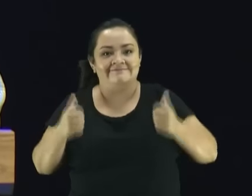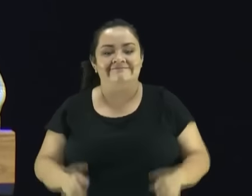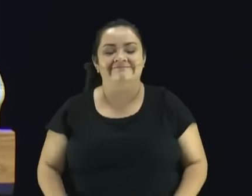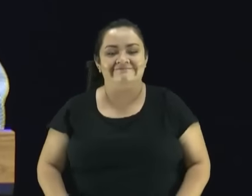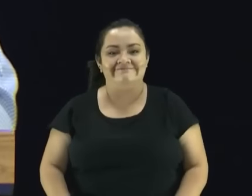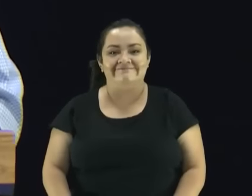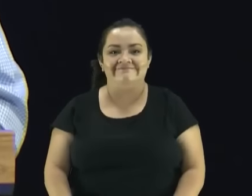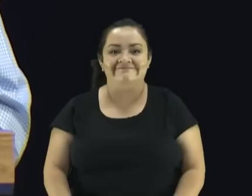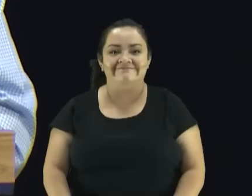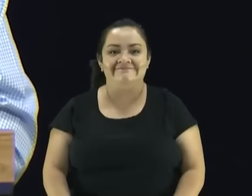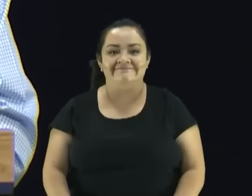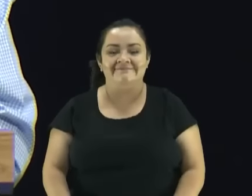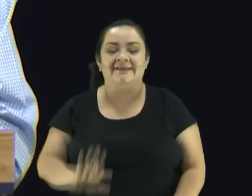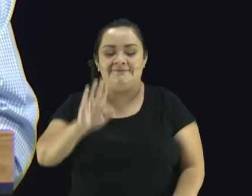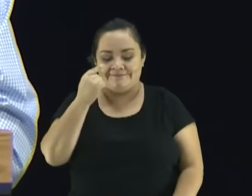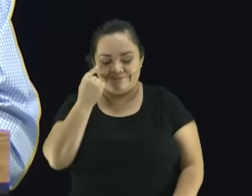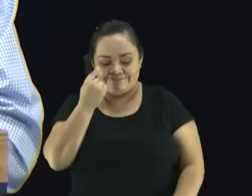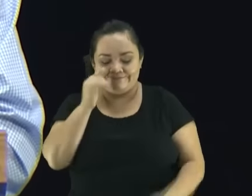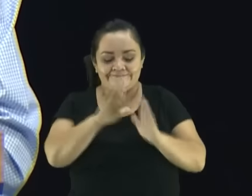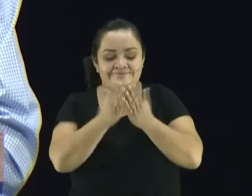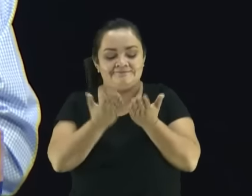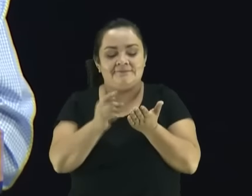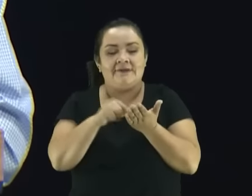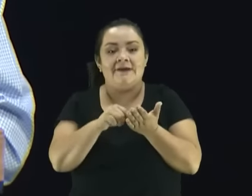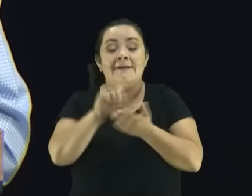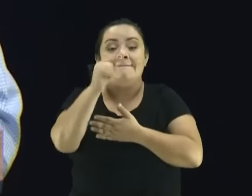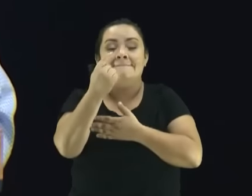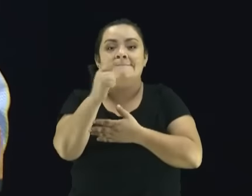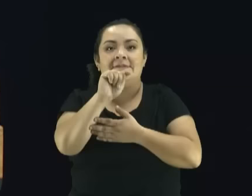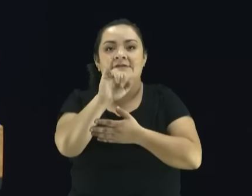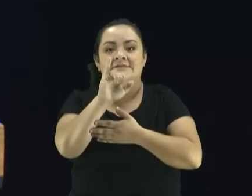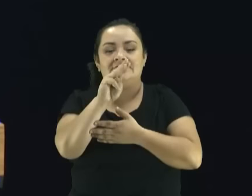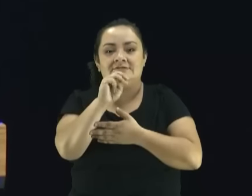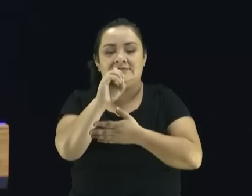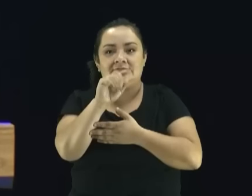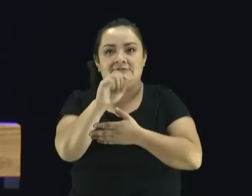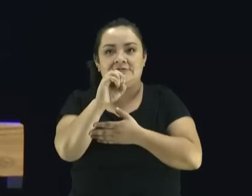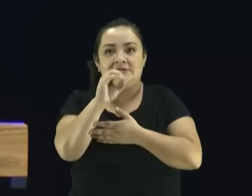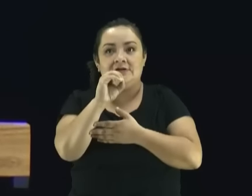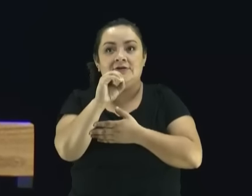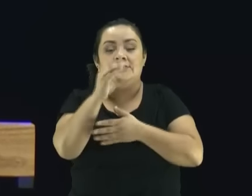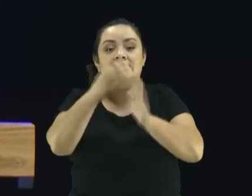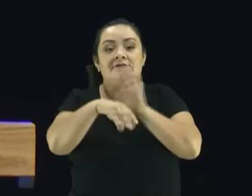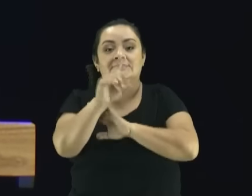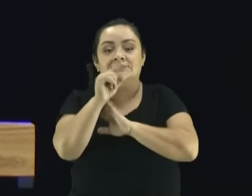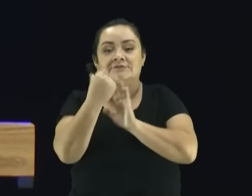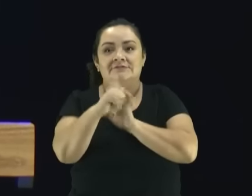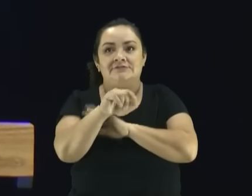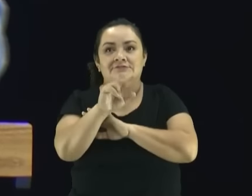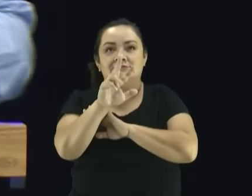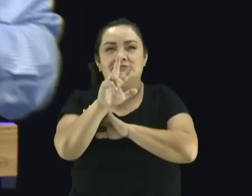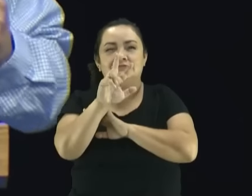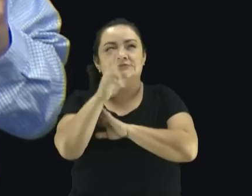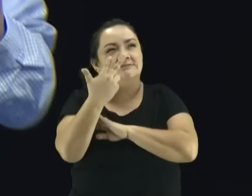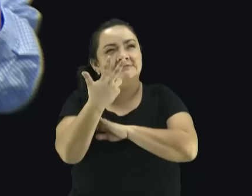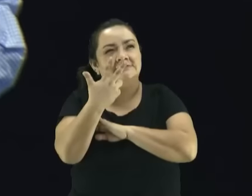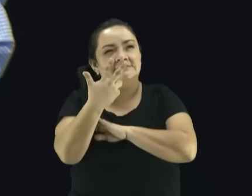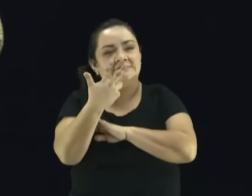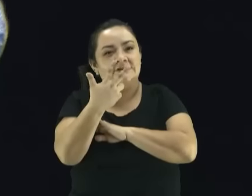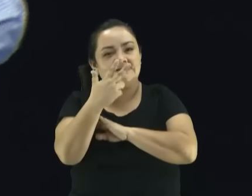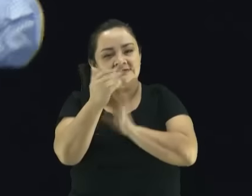bien abra su Biblia en primera Timoteo capítulo 1 versículos del 13 en adelante y si